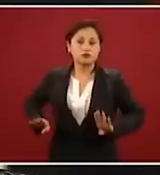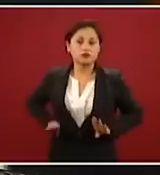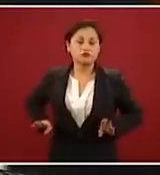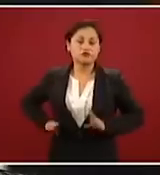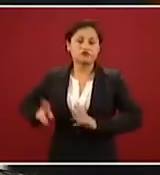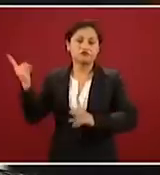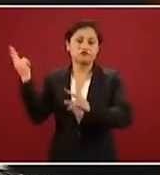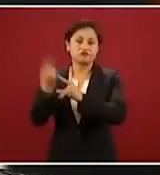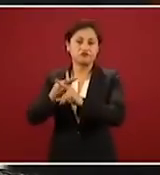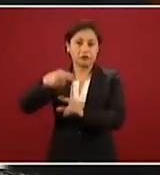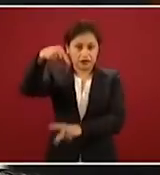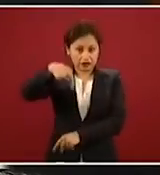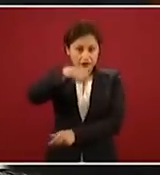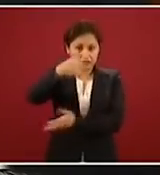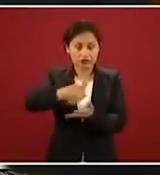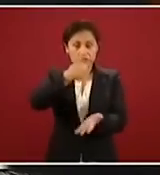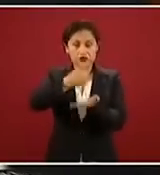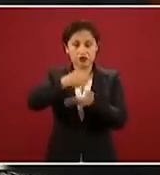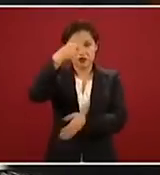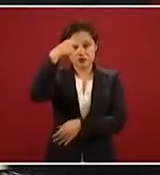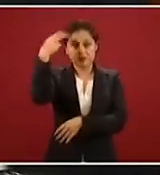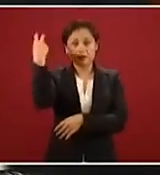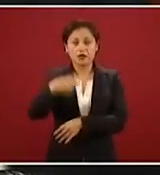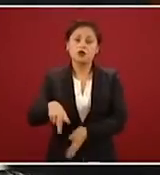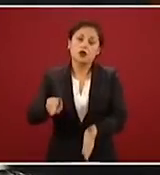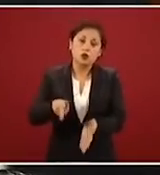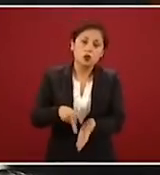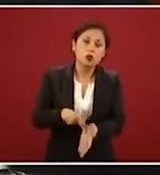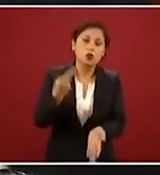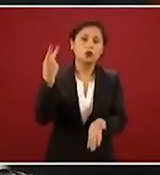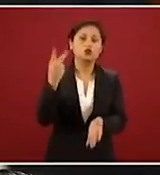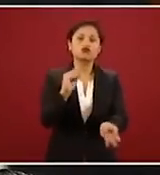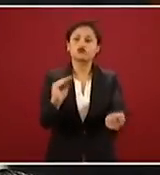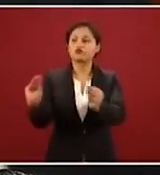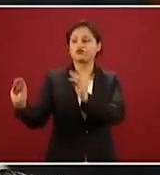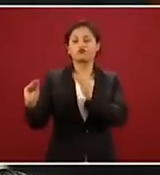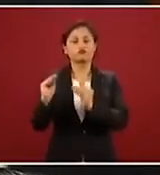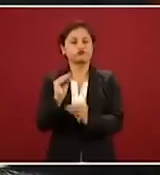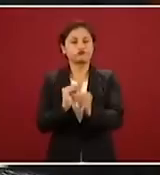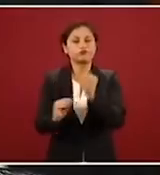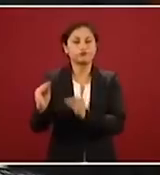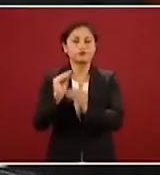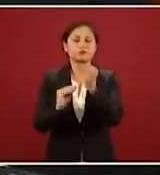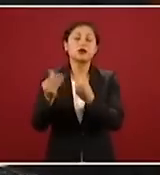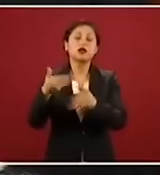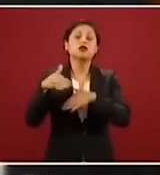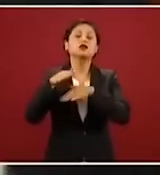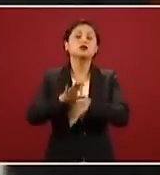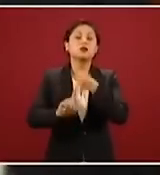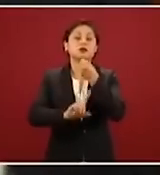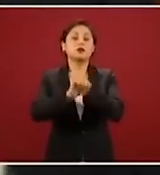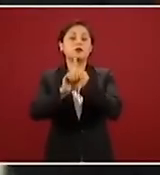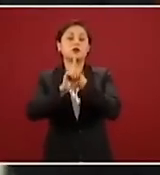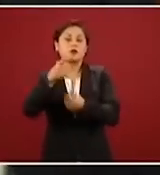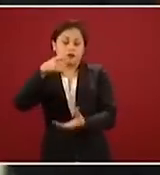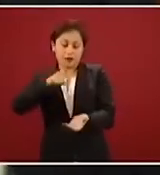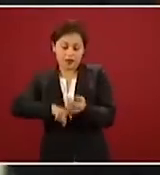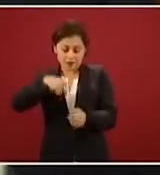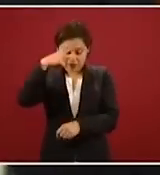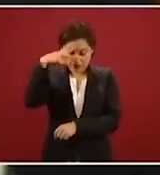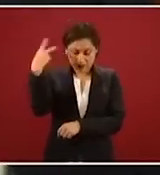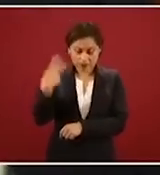que nuevamente ha levantado el debate sobre este problema de que enfrenta el país de asesinato a